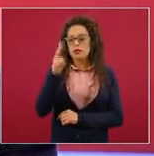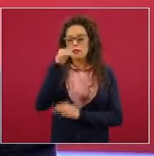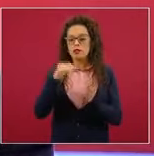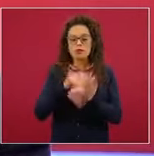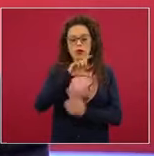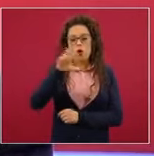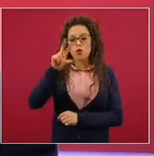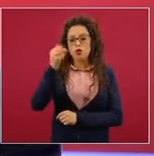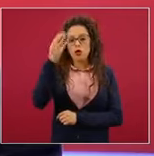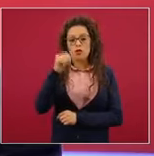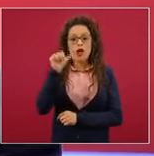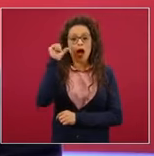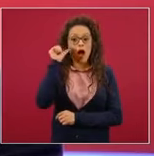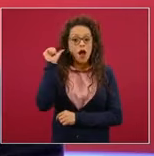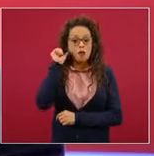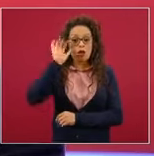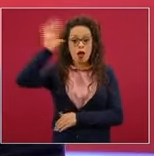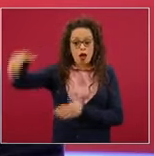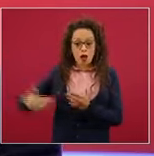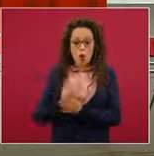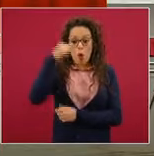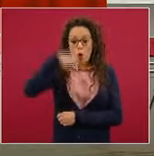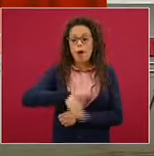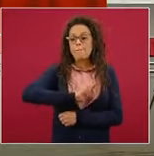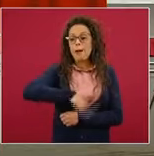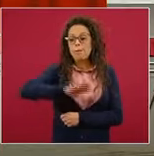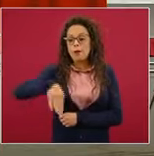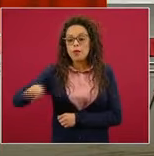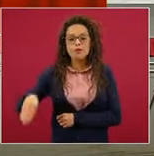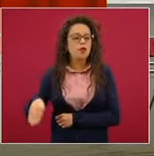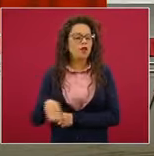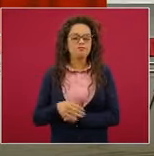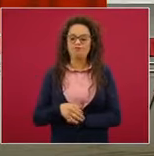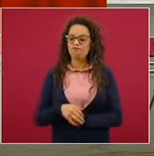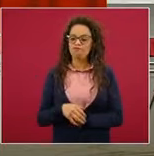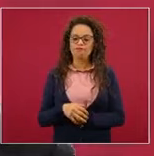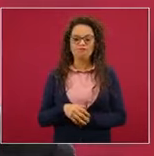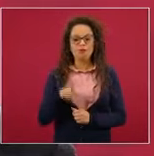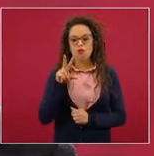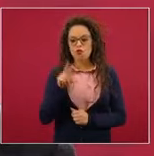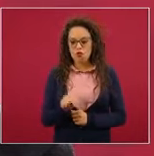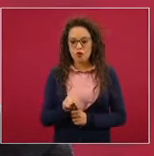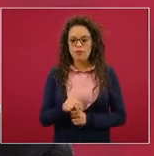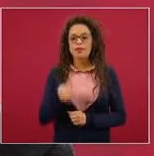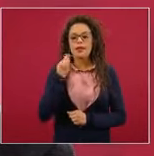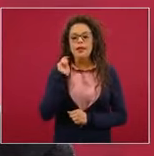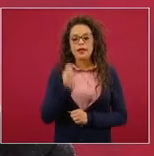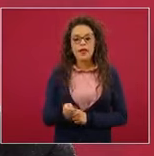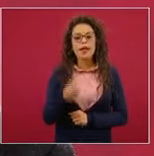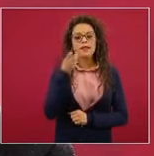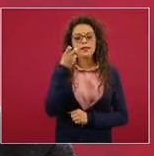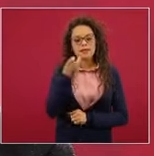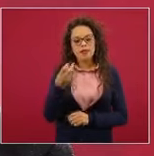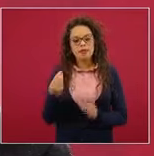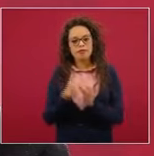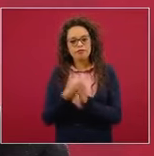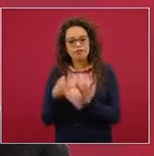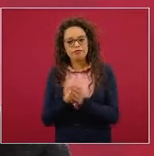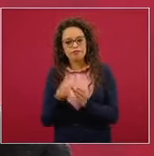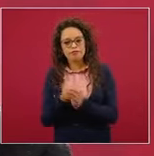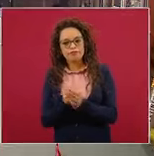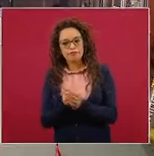2.789 que murieron de ayer para hoy, sino que incluye a estas clasificaciones